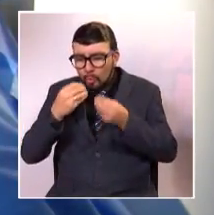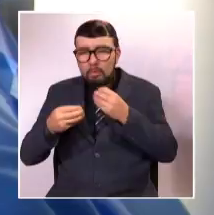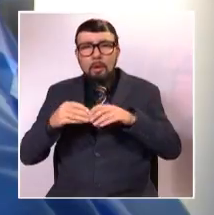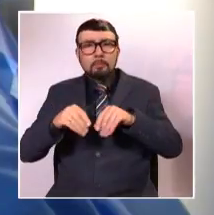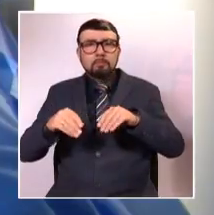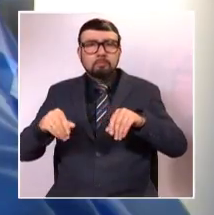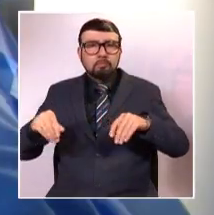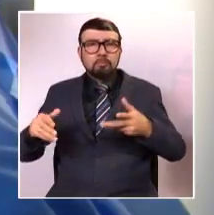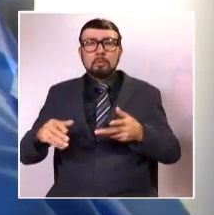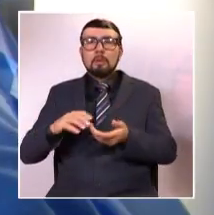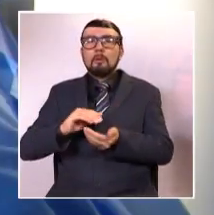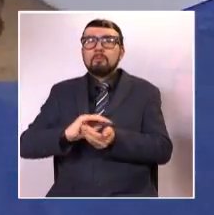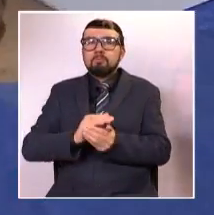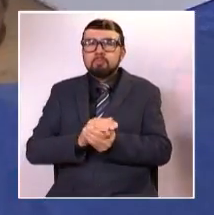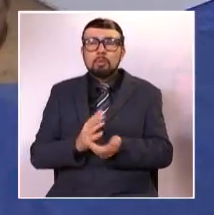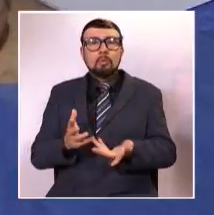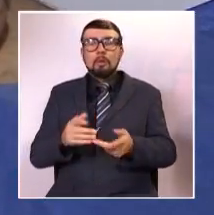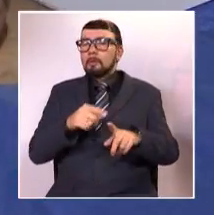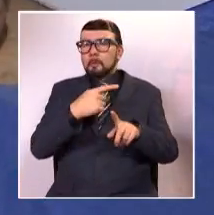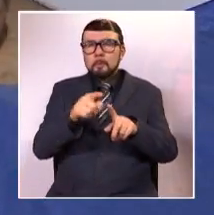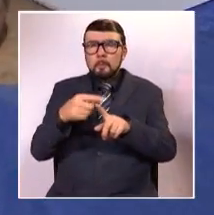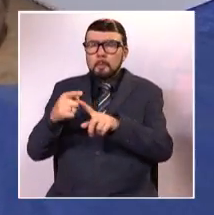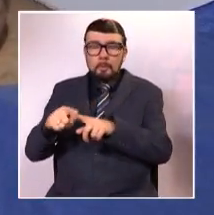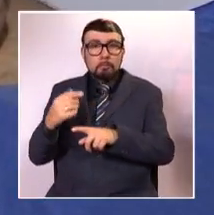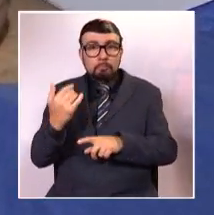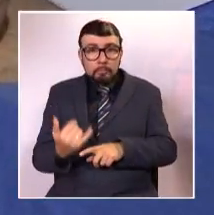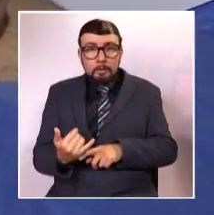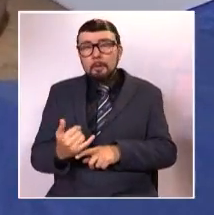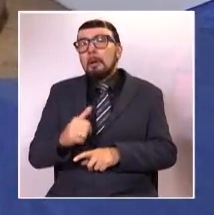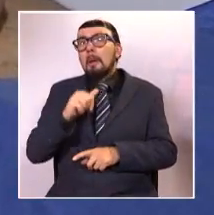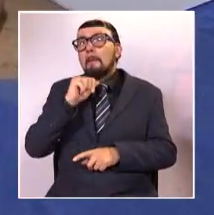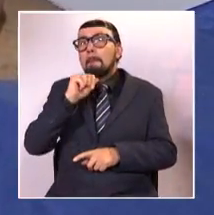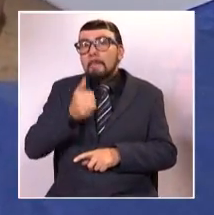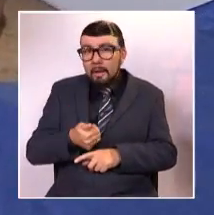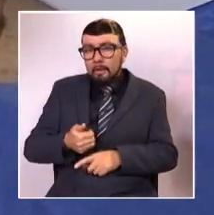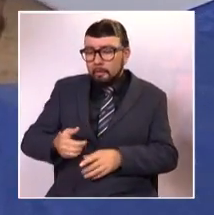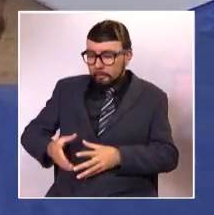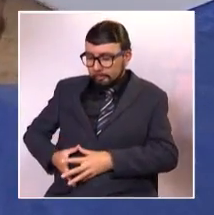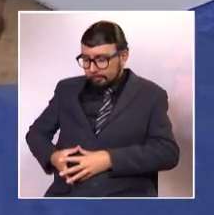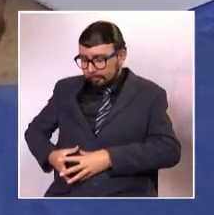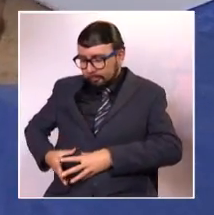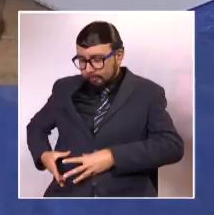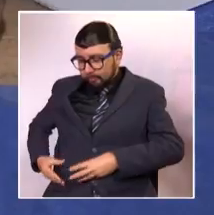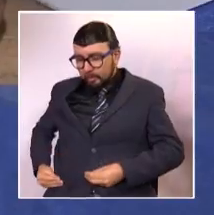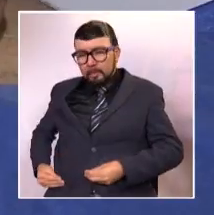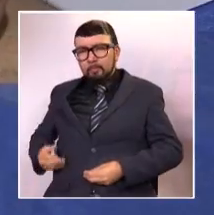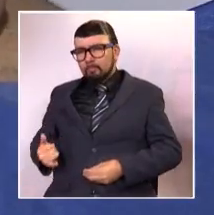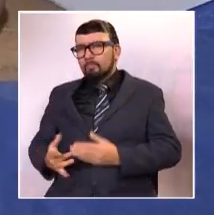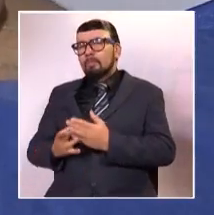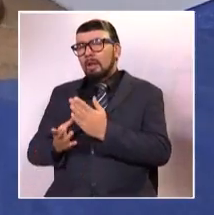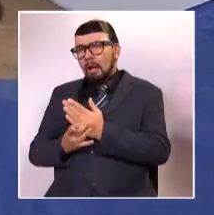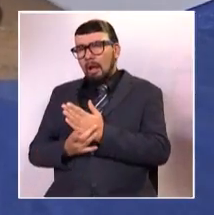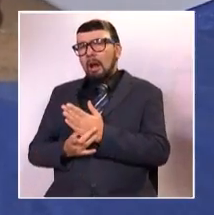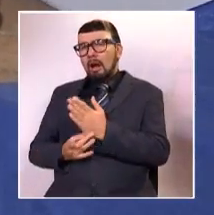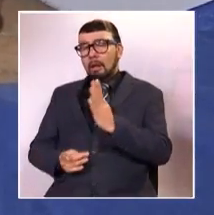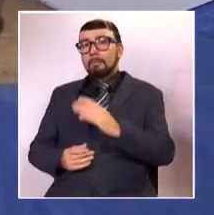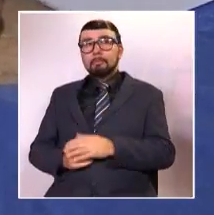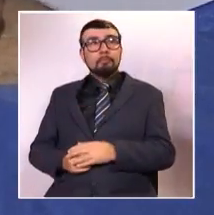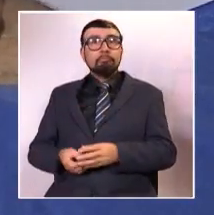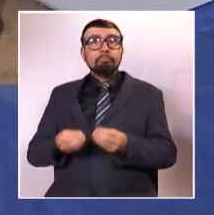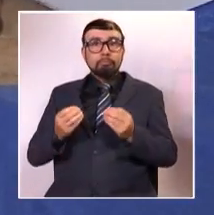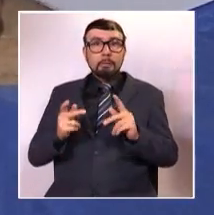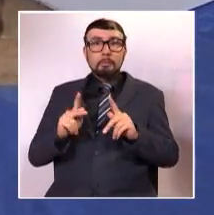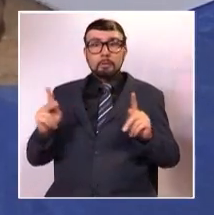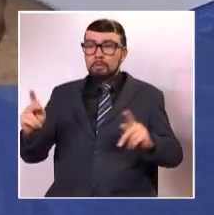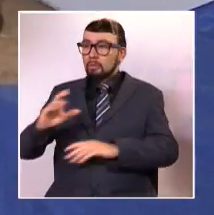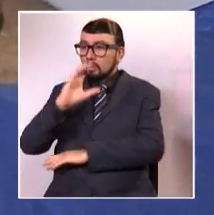buñuelos, pan de bonos. Eso nos hace que nos aumente la posibilidad de tener un hígado graso. Y de hecho la mayoría de los